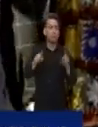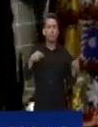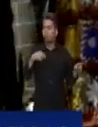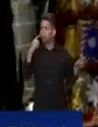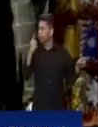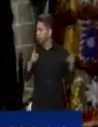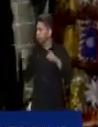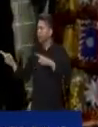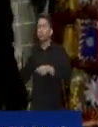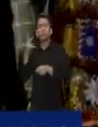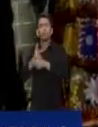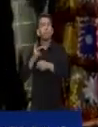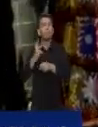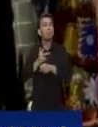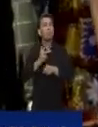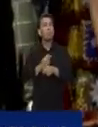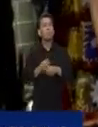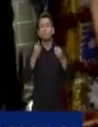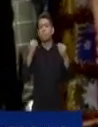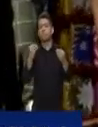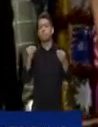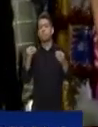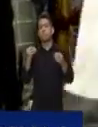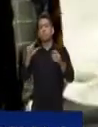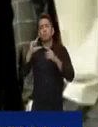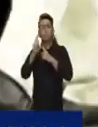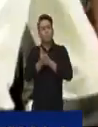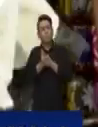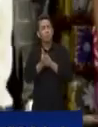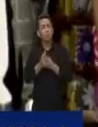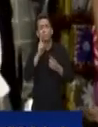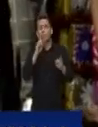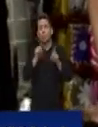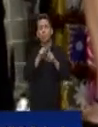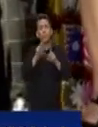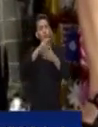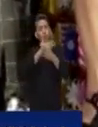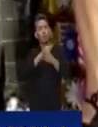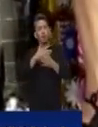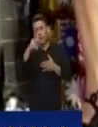mucha, mucha cultura que viene de México, y a mí eso